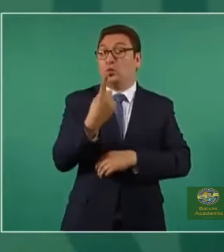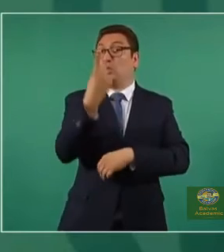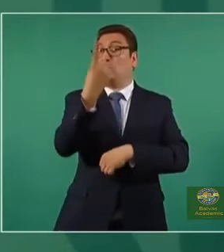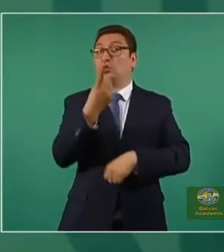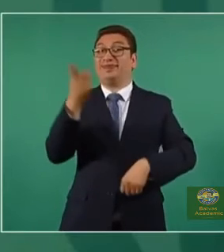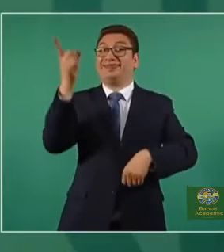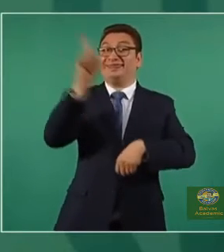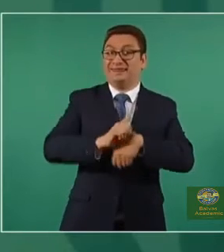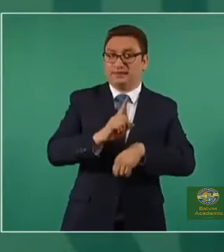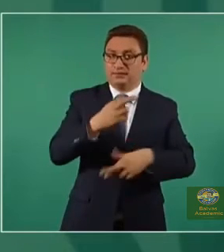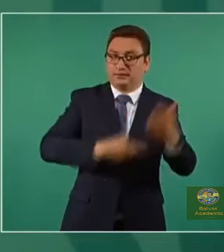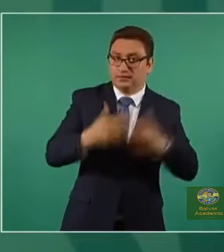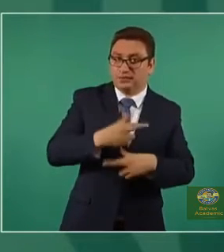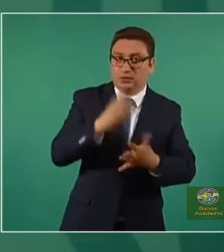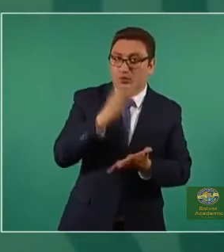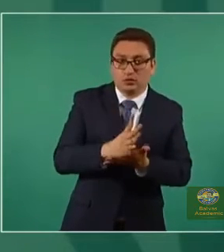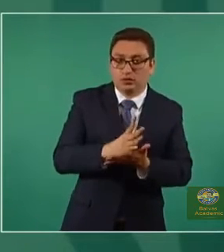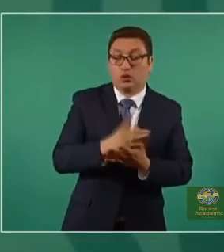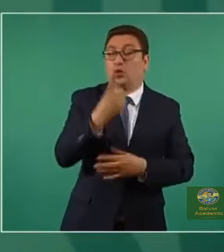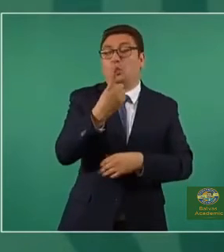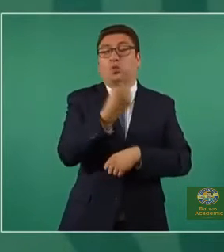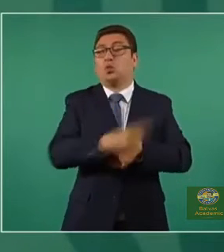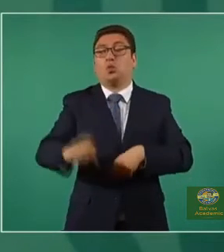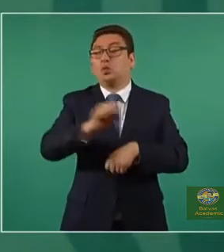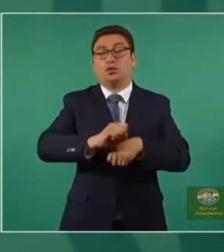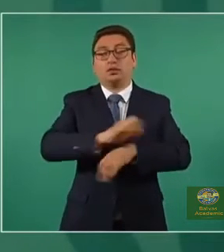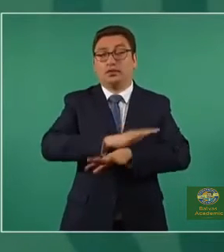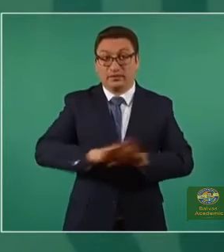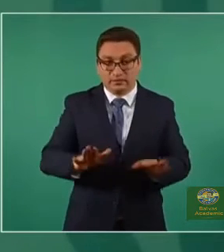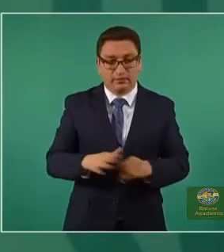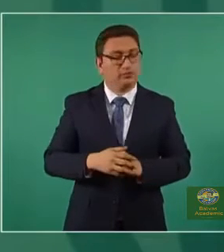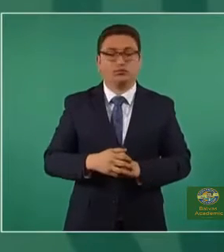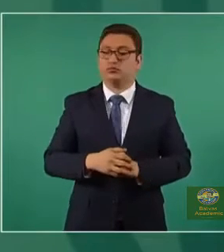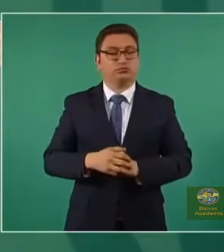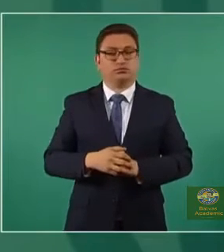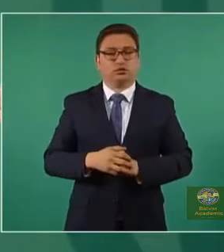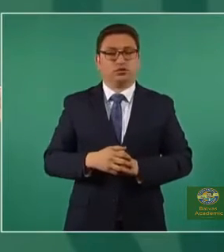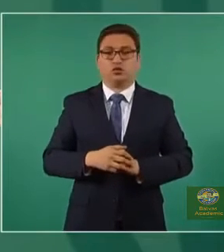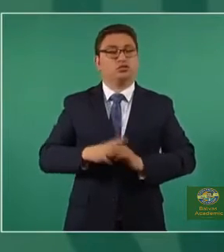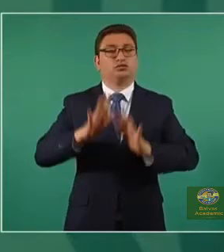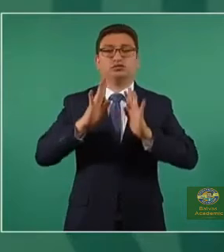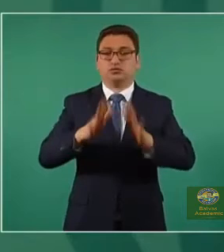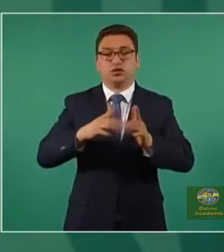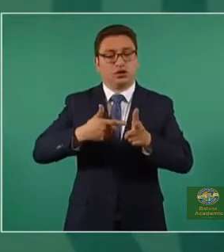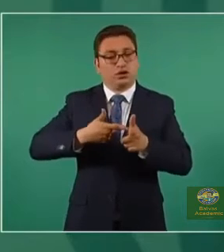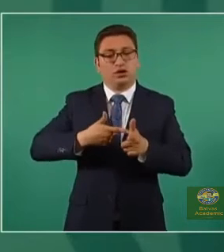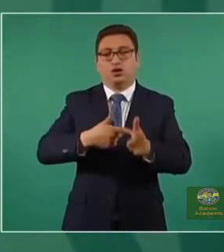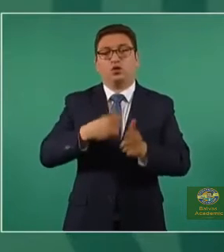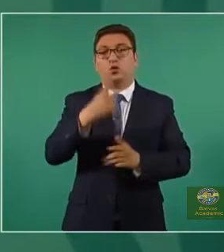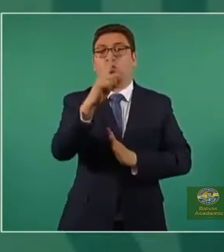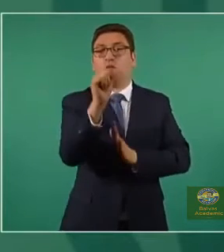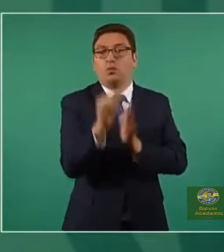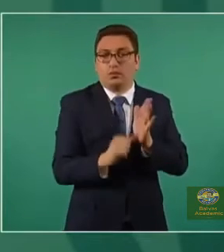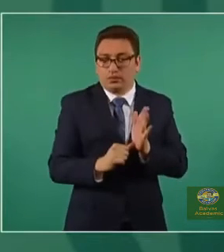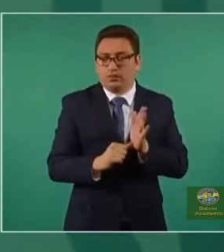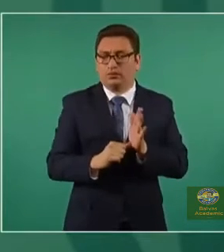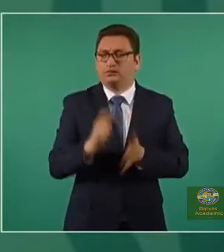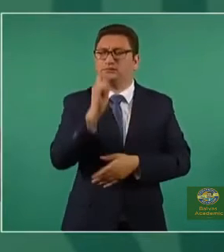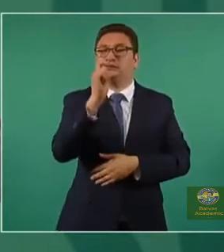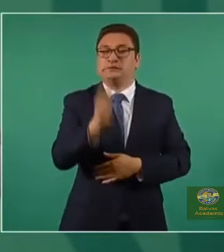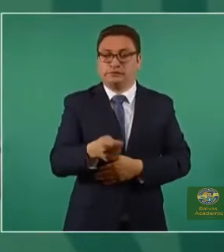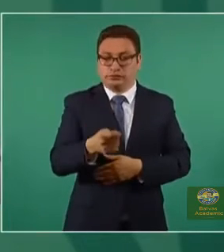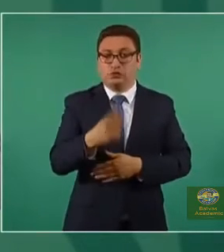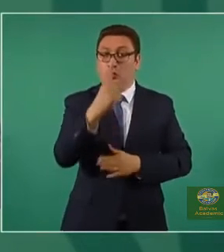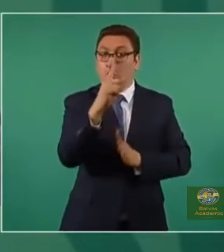clases. Ni siquiera se trata de una semana de regreso a clases, sino prácticamente de un mes de retorno a clases. ¿Y eso qué quiere decir?